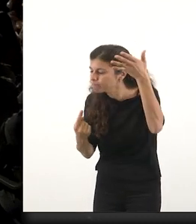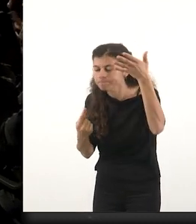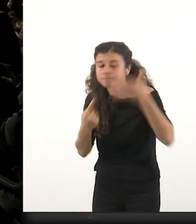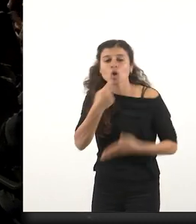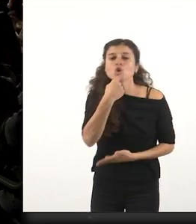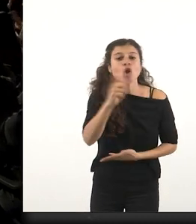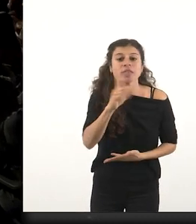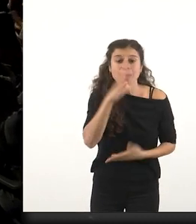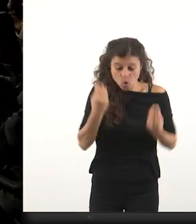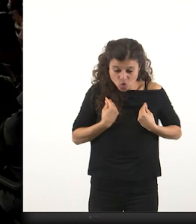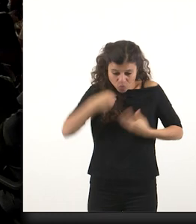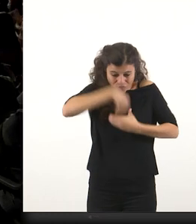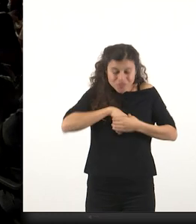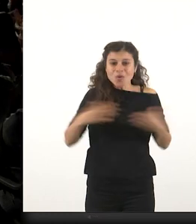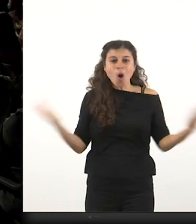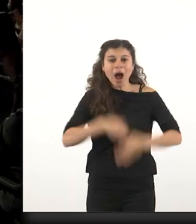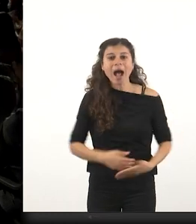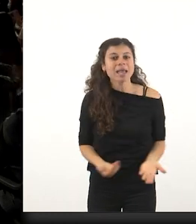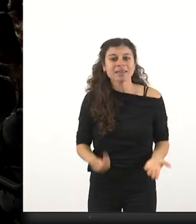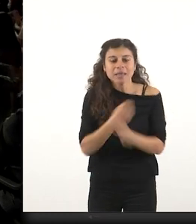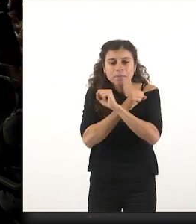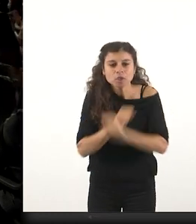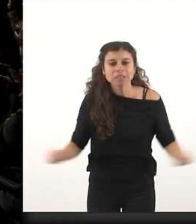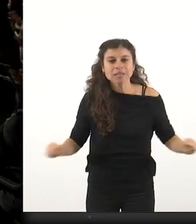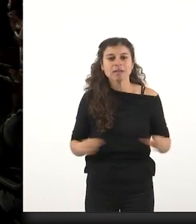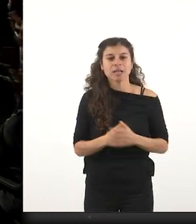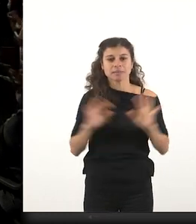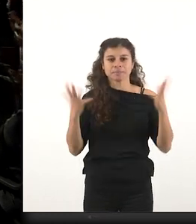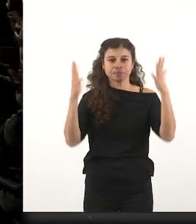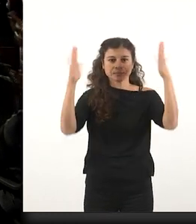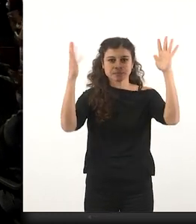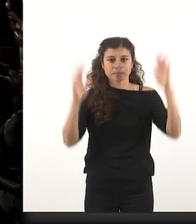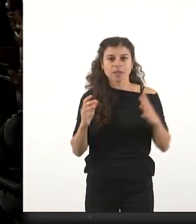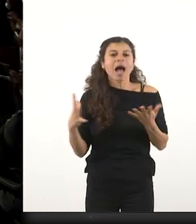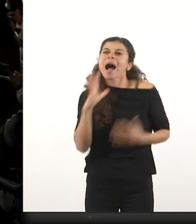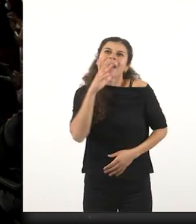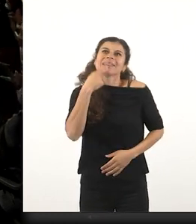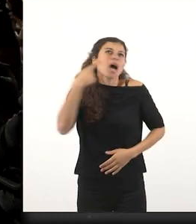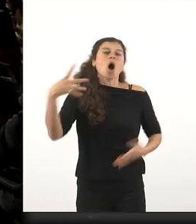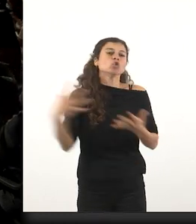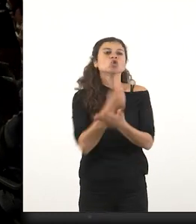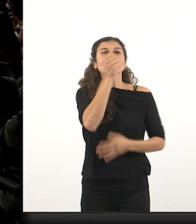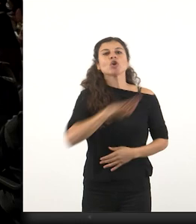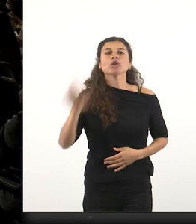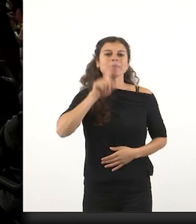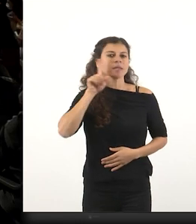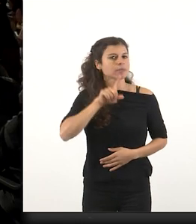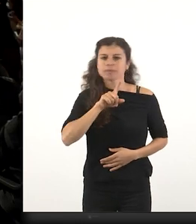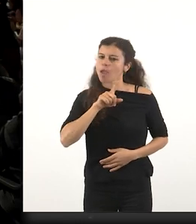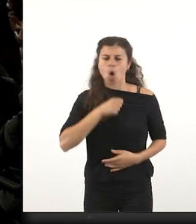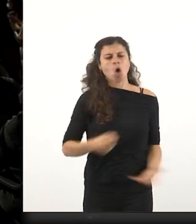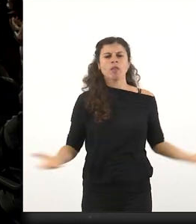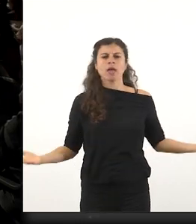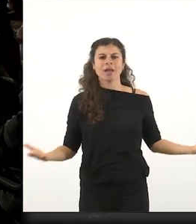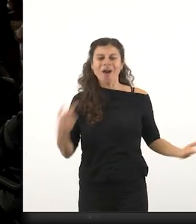decir lo que no ha vivido. Que es que es imposible. Ahora todos los niños mienten, joder. O que las